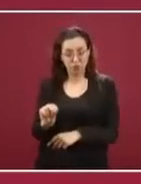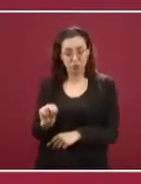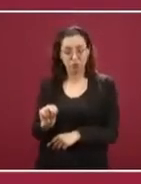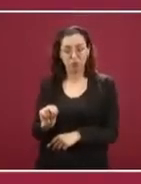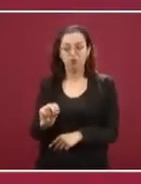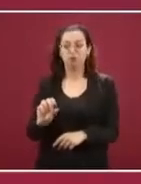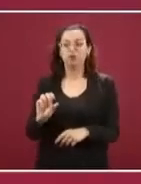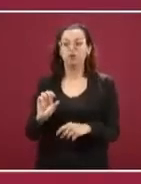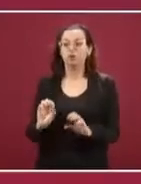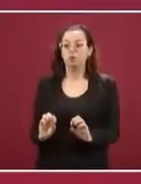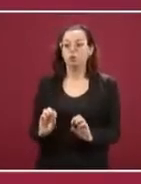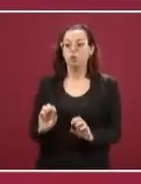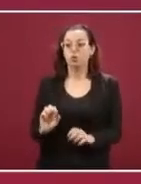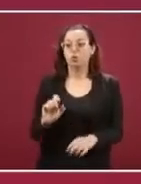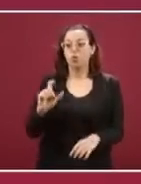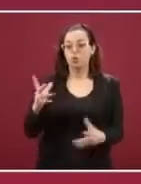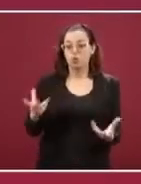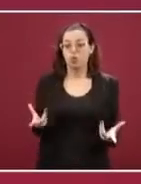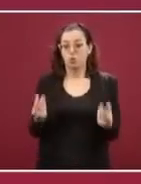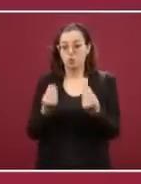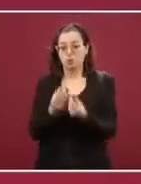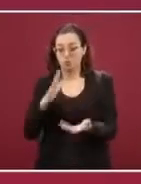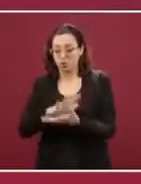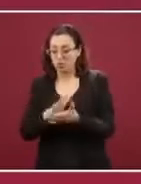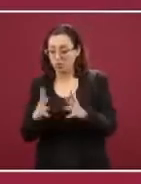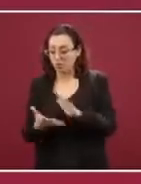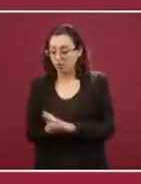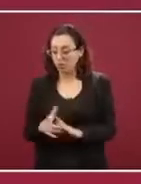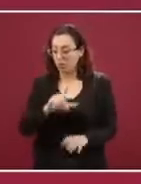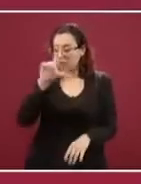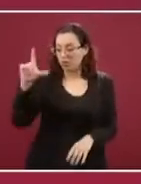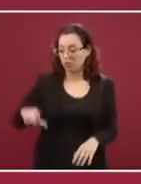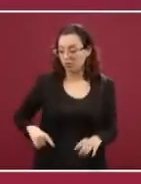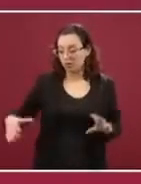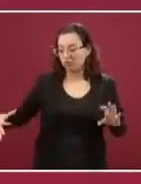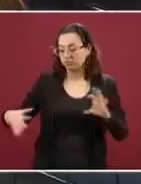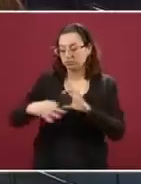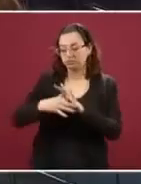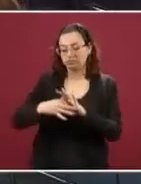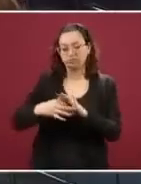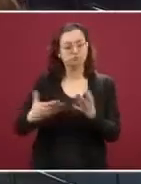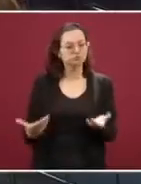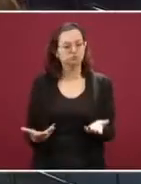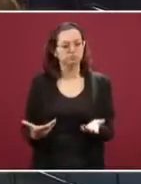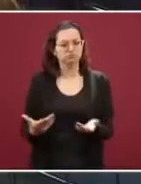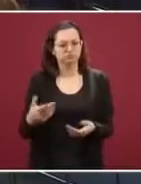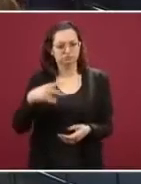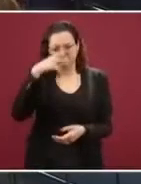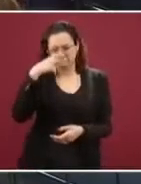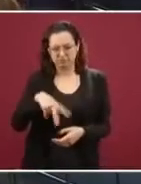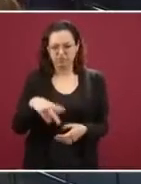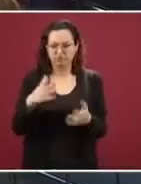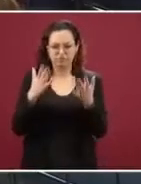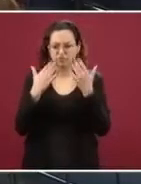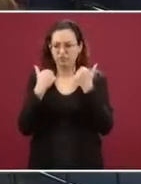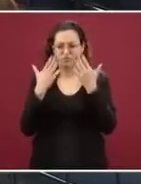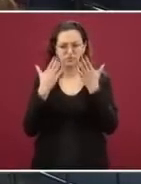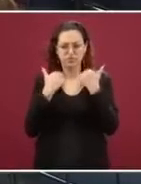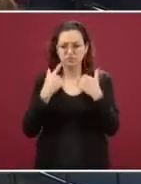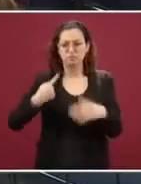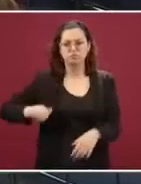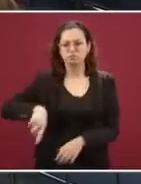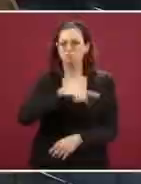o una iglesia de Estado, y eso no existe en nuestro país. Nosotros somos